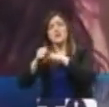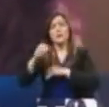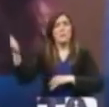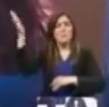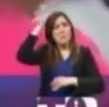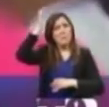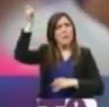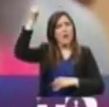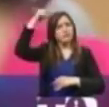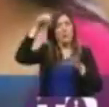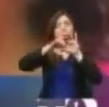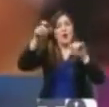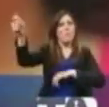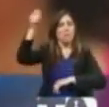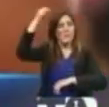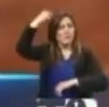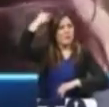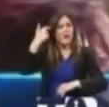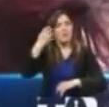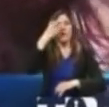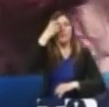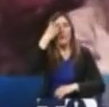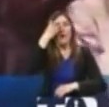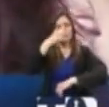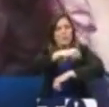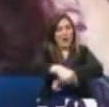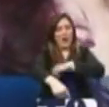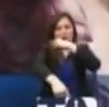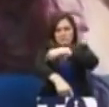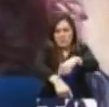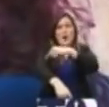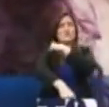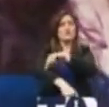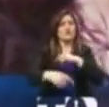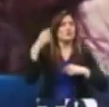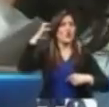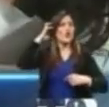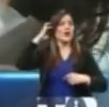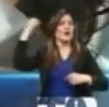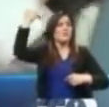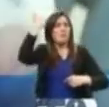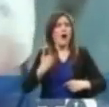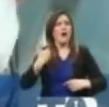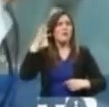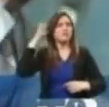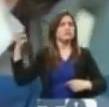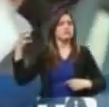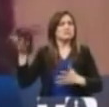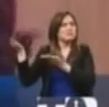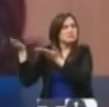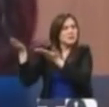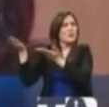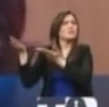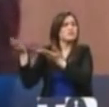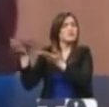la cabeza, hematomas en la cara, en el ojo, cortes en los brazos y una de sus orejas cortada. Así quedó doña Cecilia